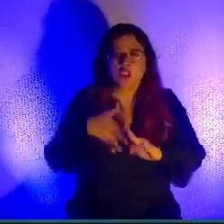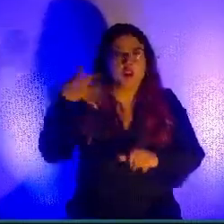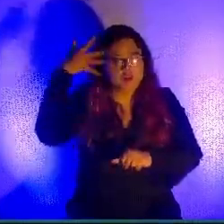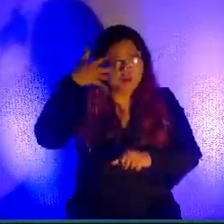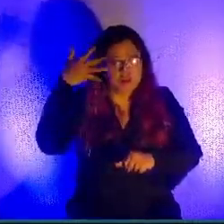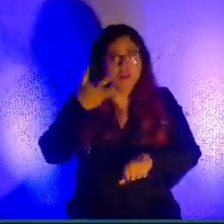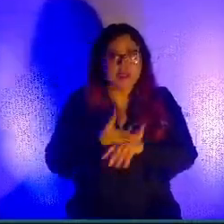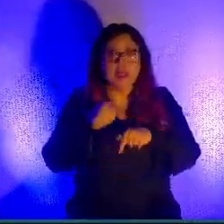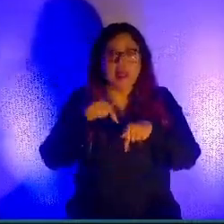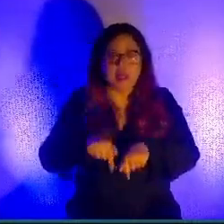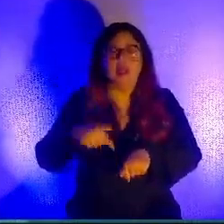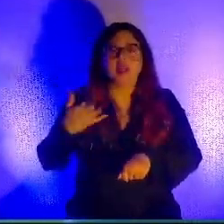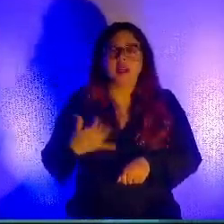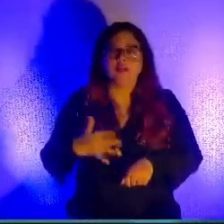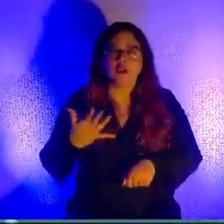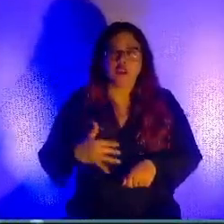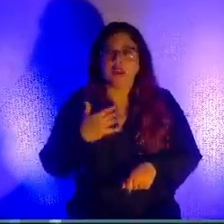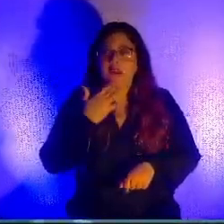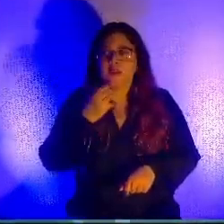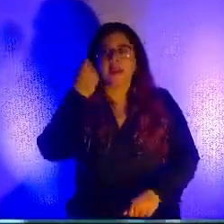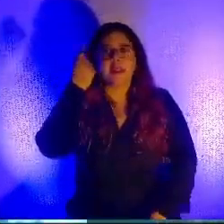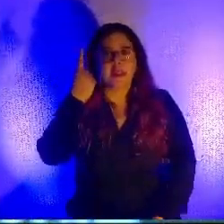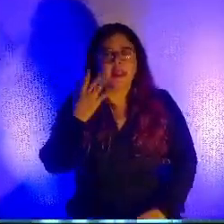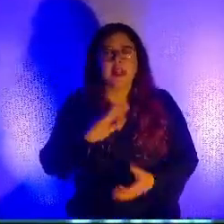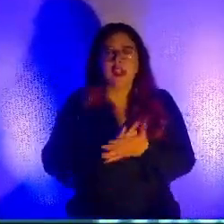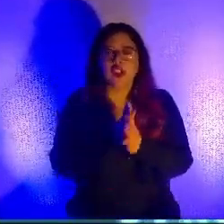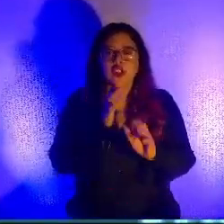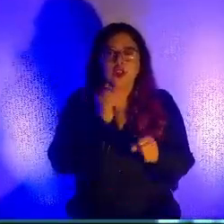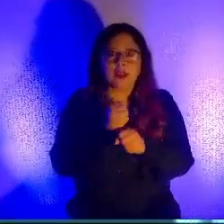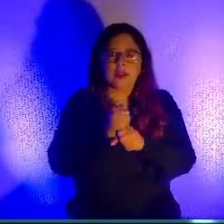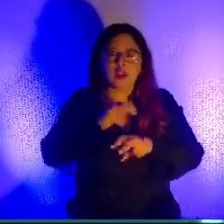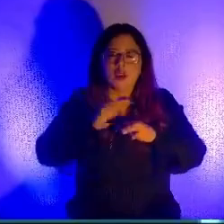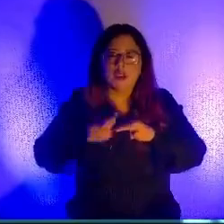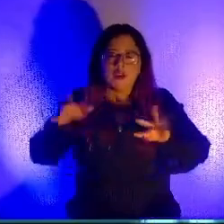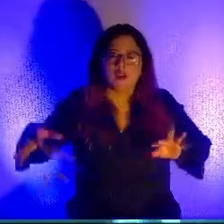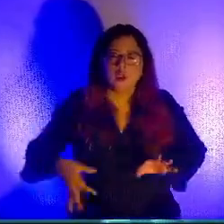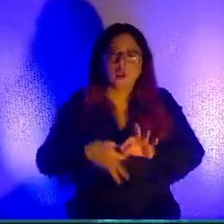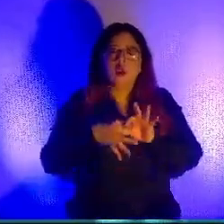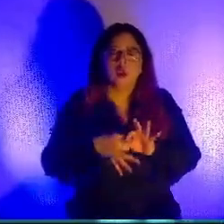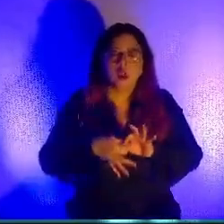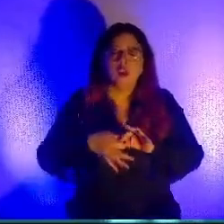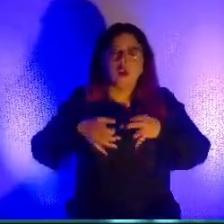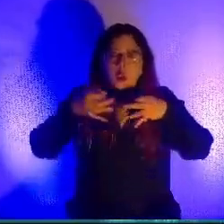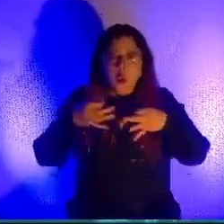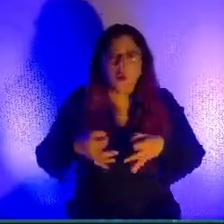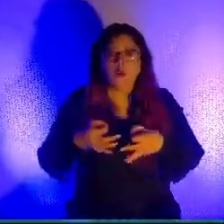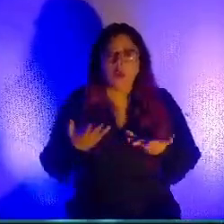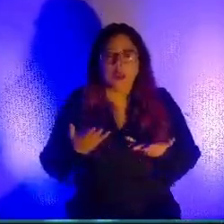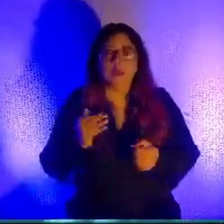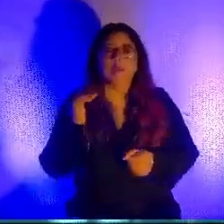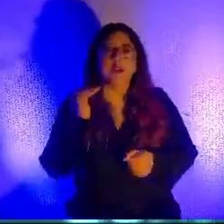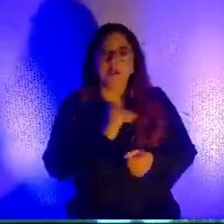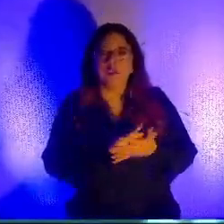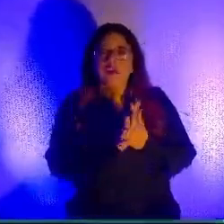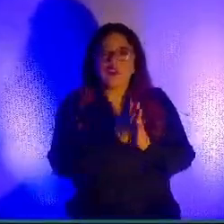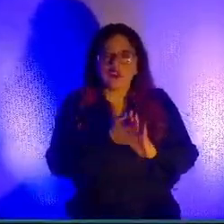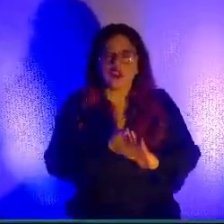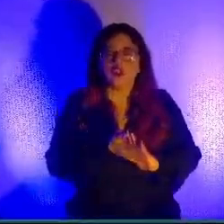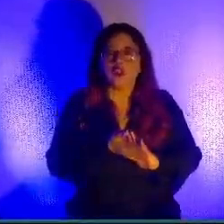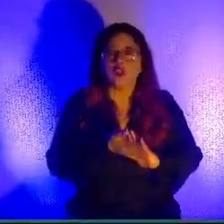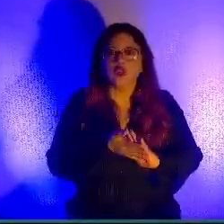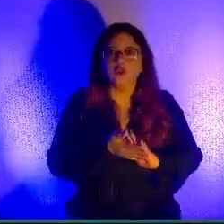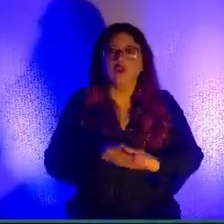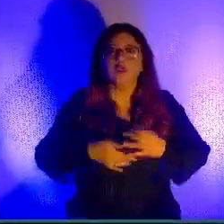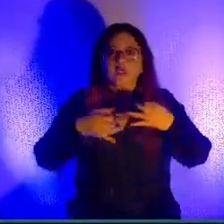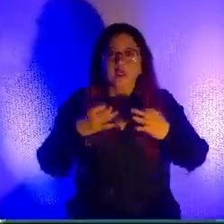acá es fundamental entender que todo el trabajo que podemos hacer en conjunto es para acelerar todas las Industrias y